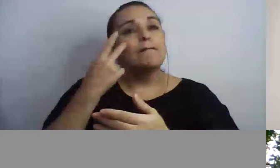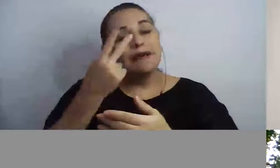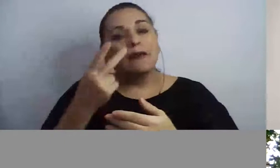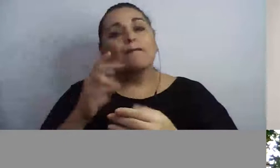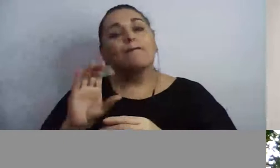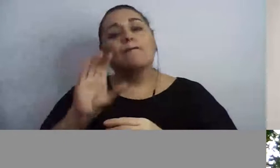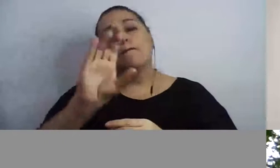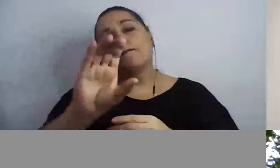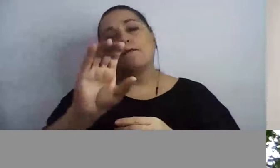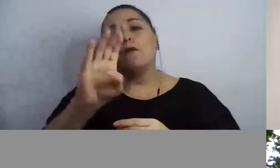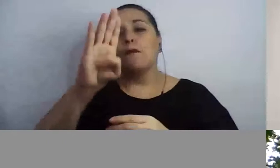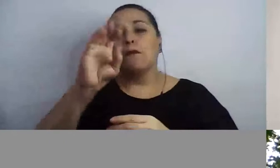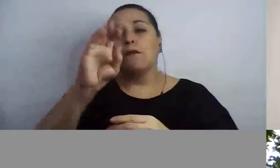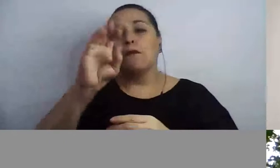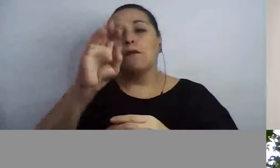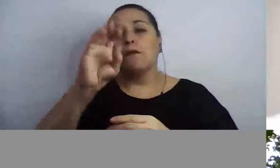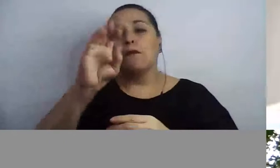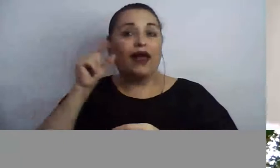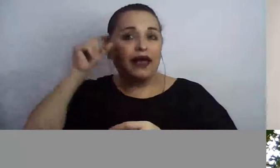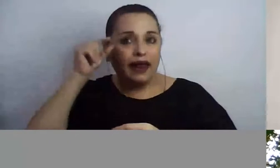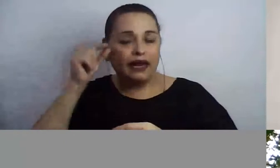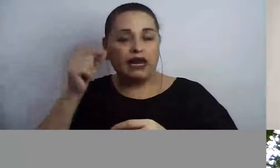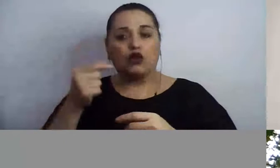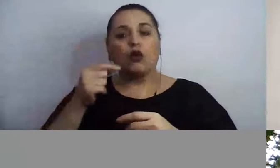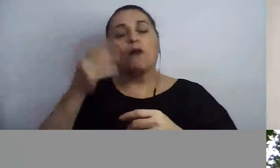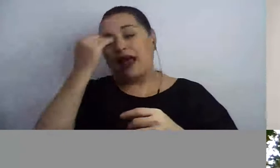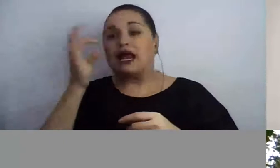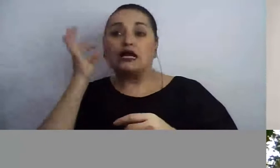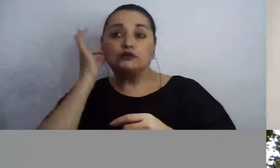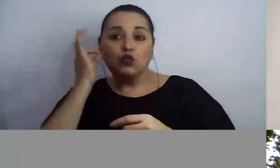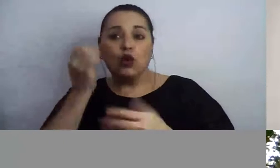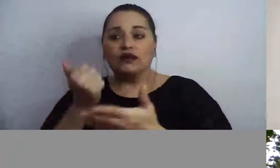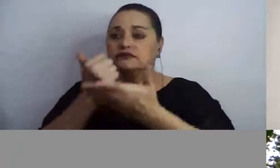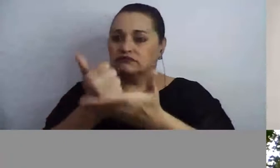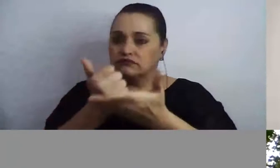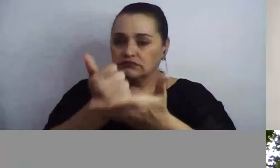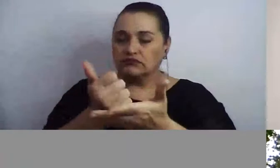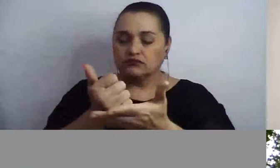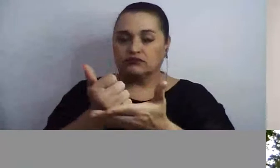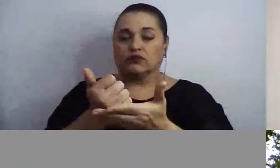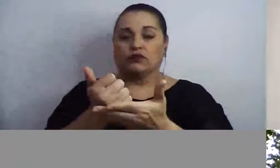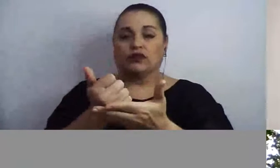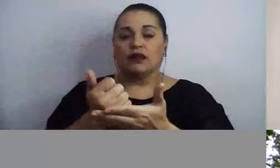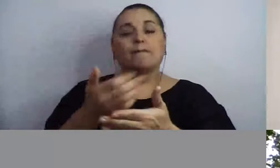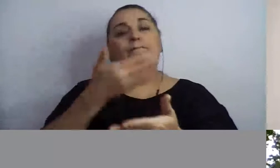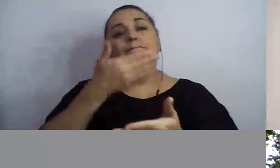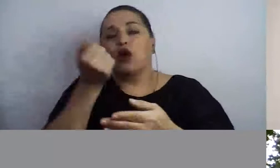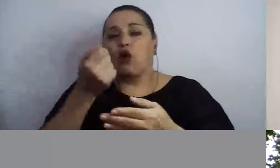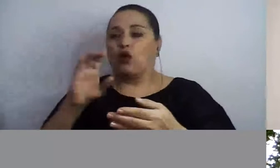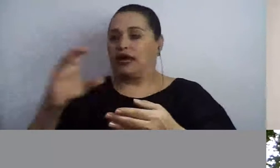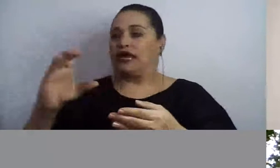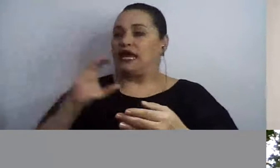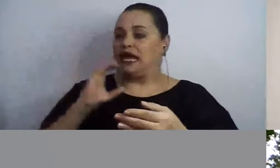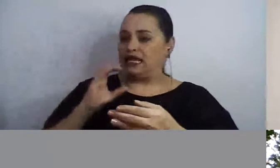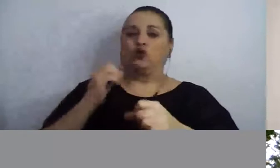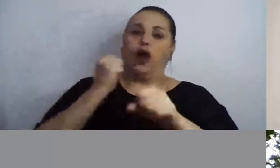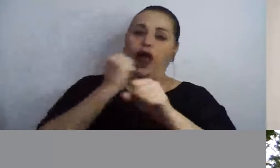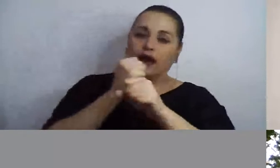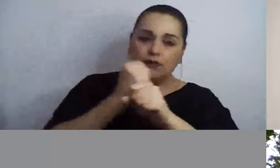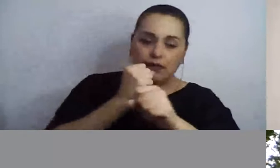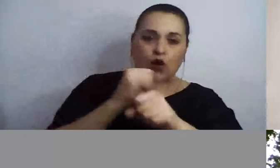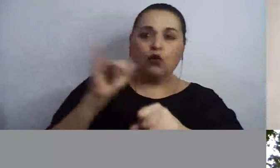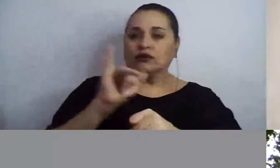una oportunidad de cómo potenciamos para que las mujeres contribuyan a tener un mejor ingreso al empleo y veamos